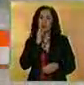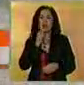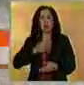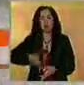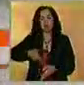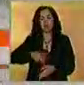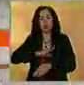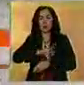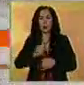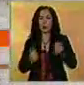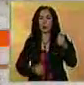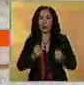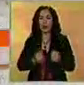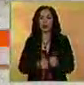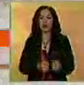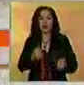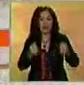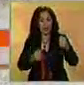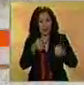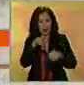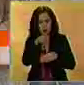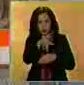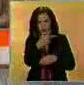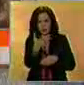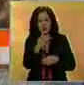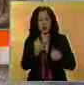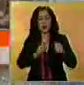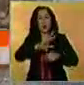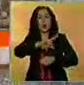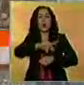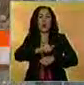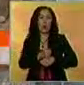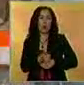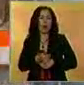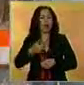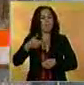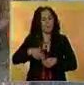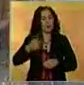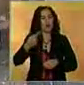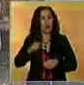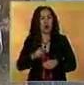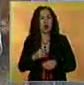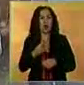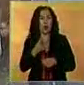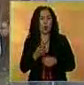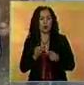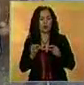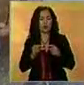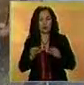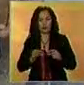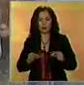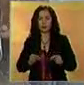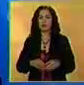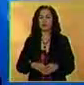de arma y robo de vehículos. El automóvil en el que circulaban es robado, portaba una pistola, además con